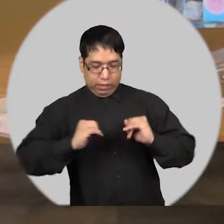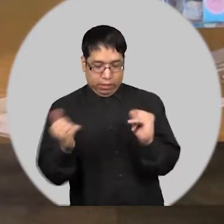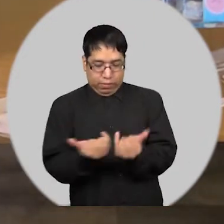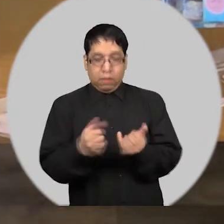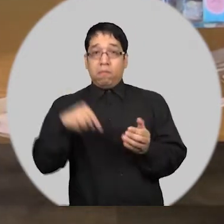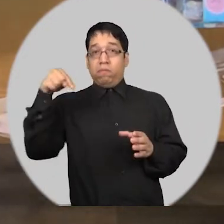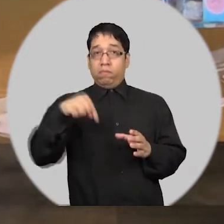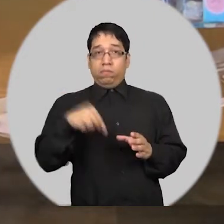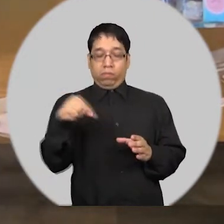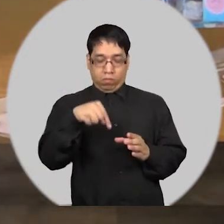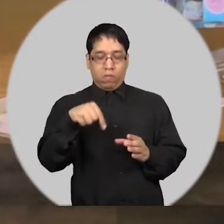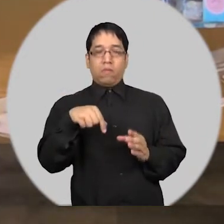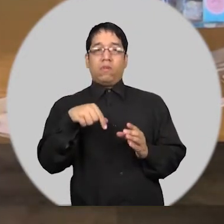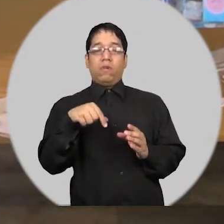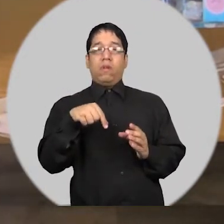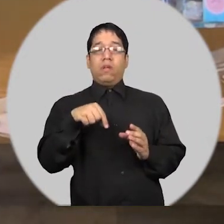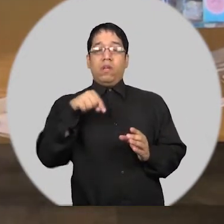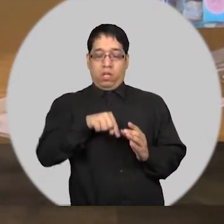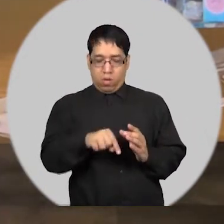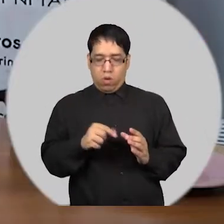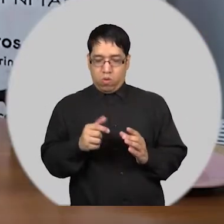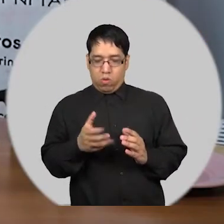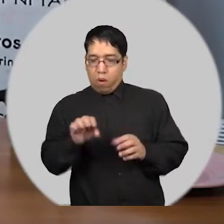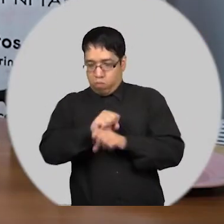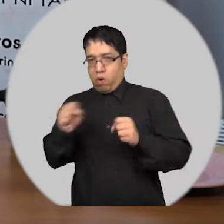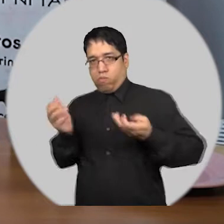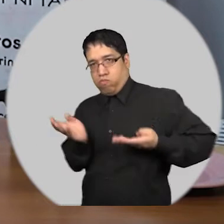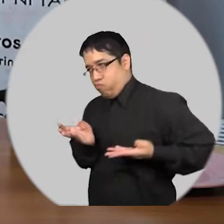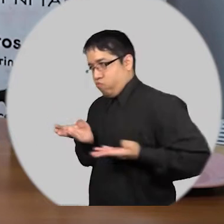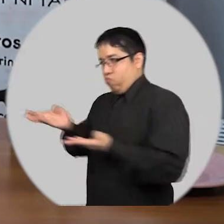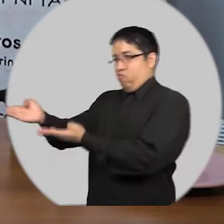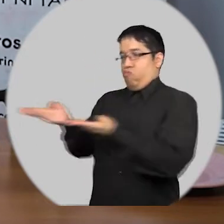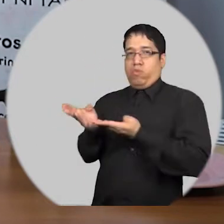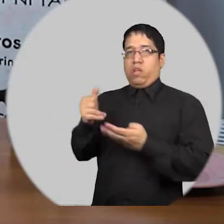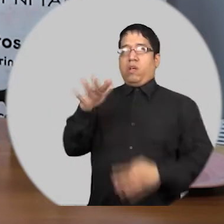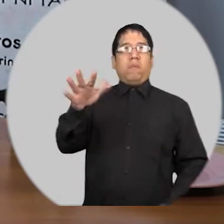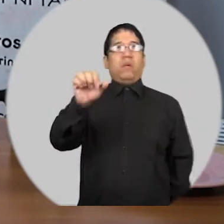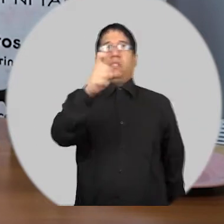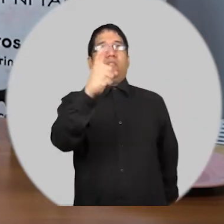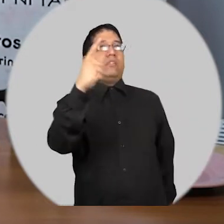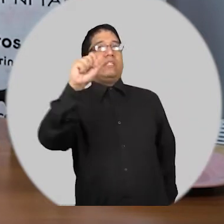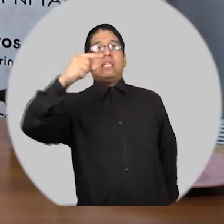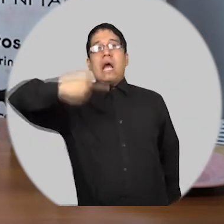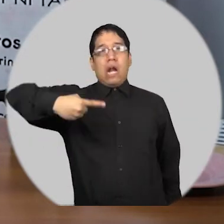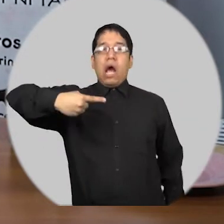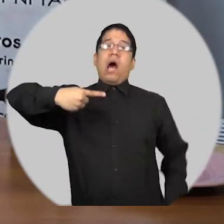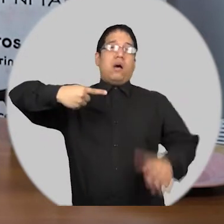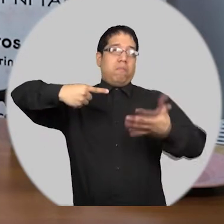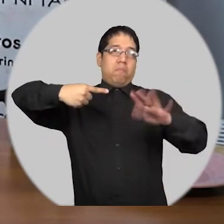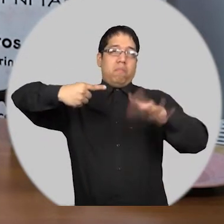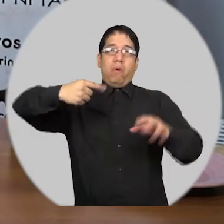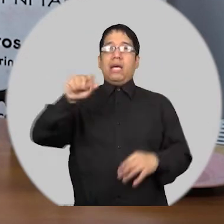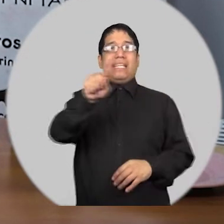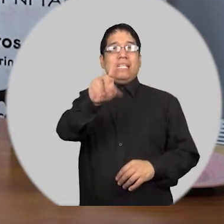tartaletas. Estas ya pueden ir al horno. Acuérdate que es un horno de 170 grados aproximadamente,